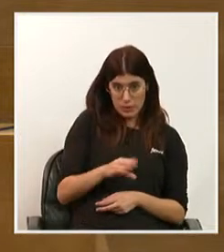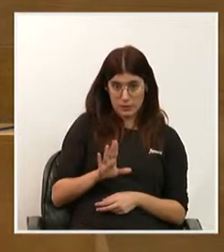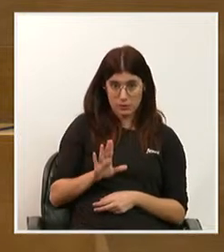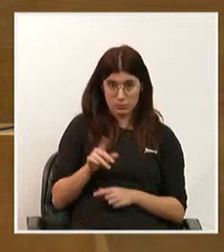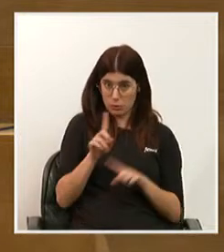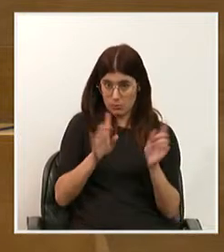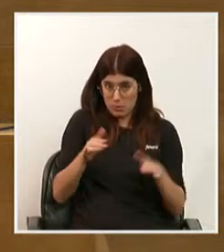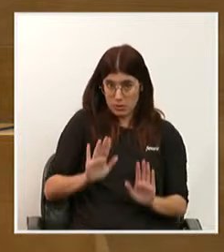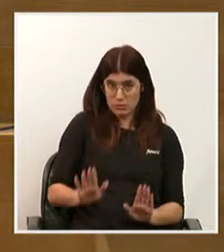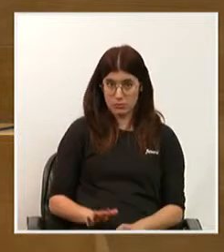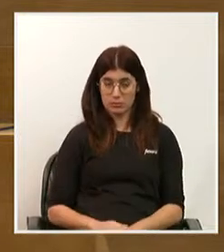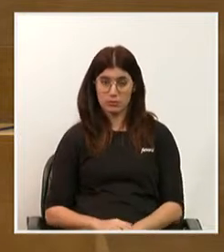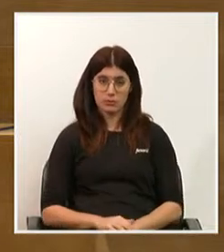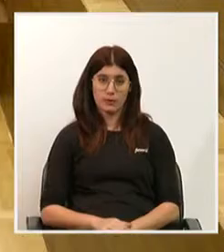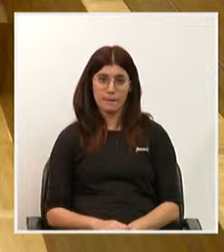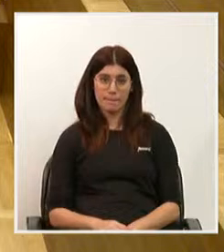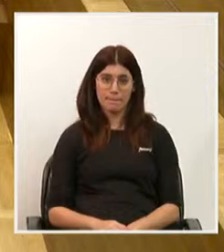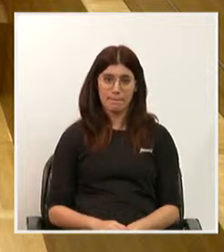ningún